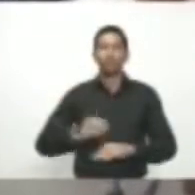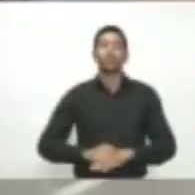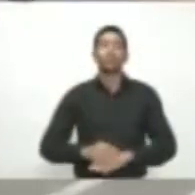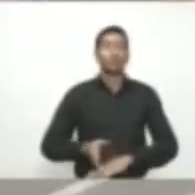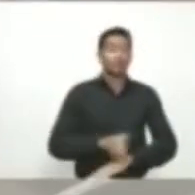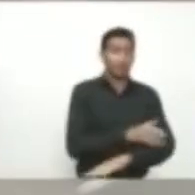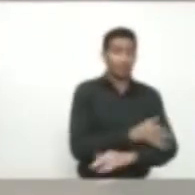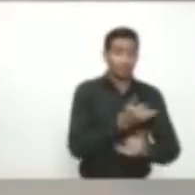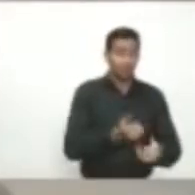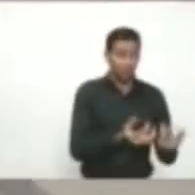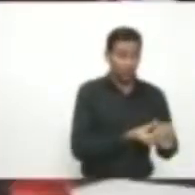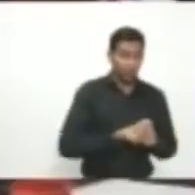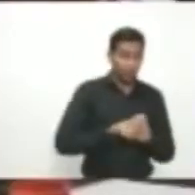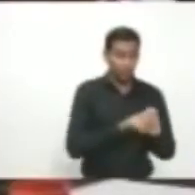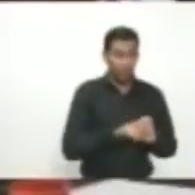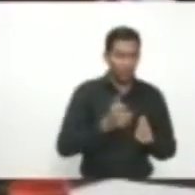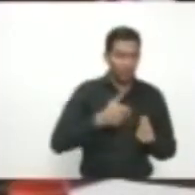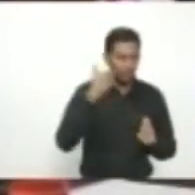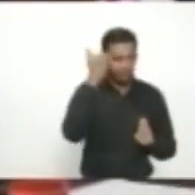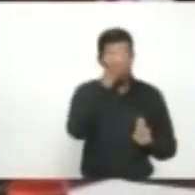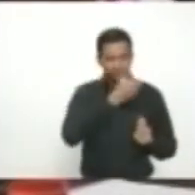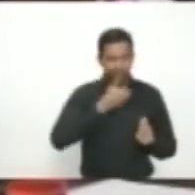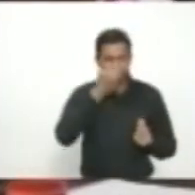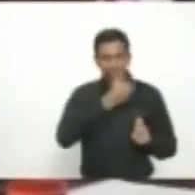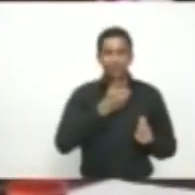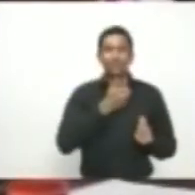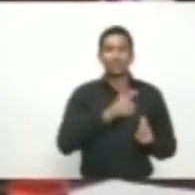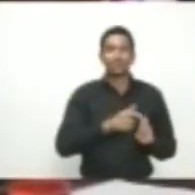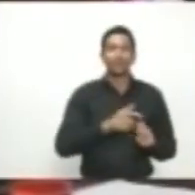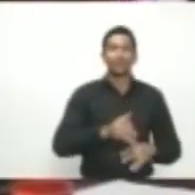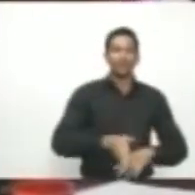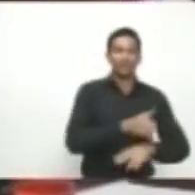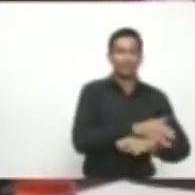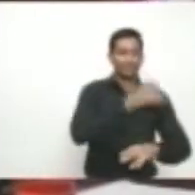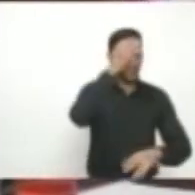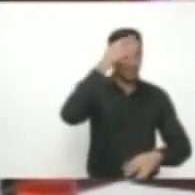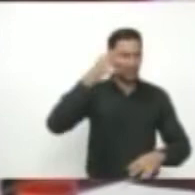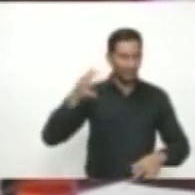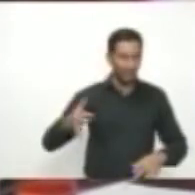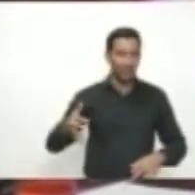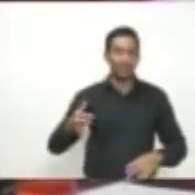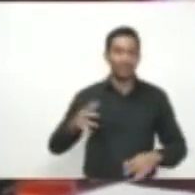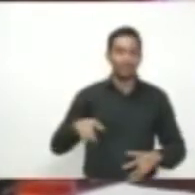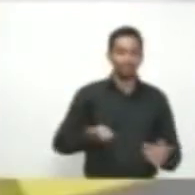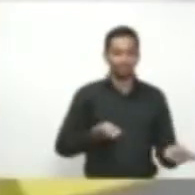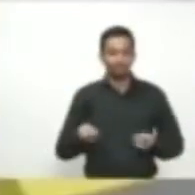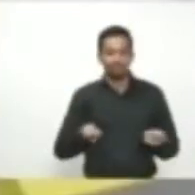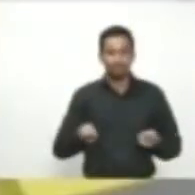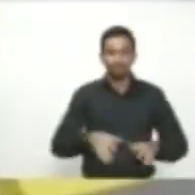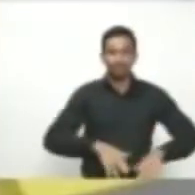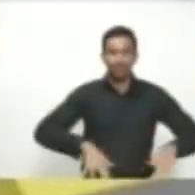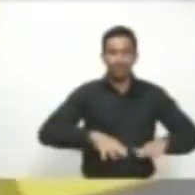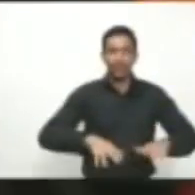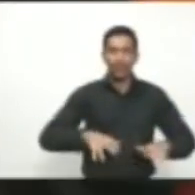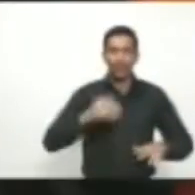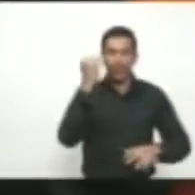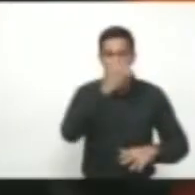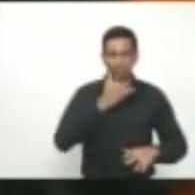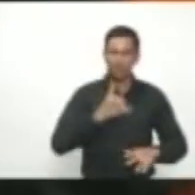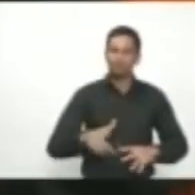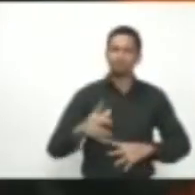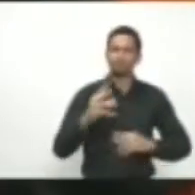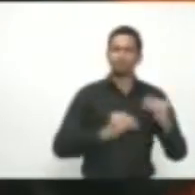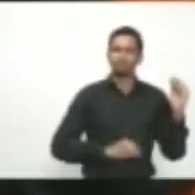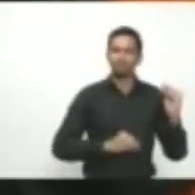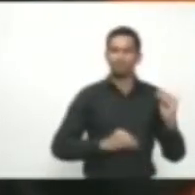analizar. 1, que en Cartagena los concejales le hicieron control político a las zonas azules y se opusieron al proyecto de acuerdo. 2, que